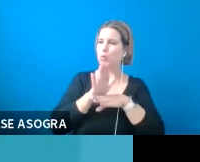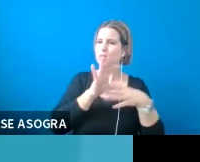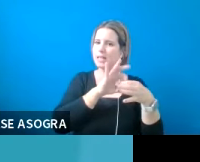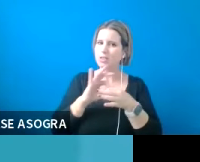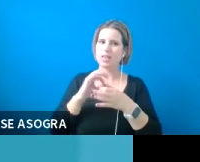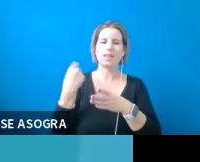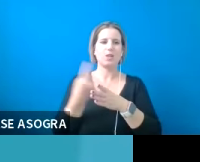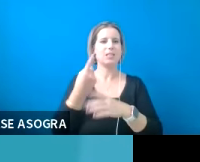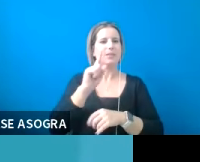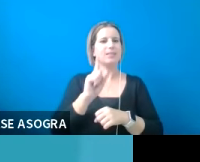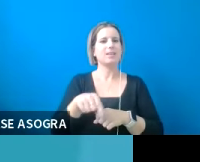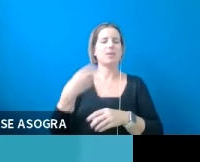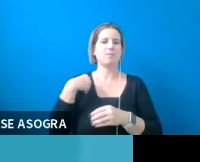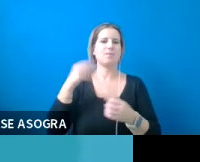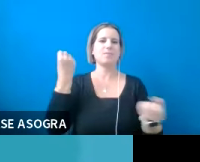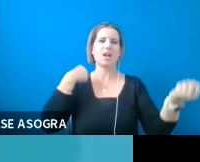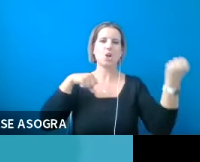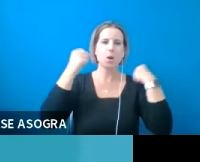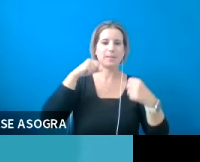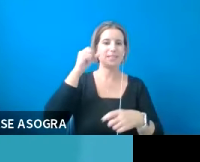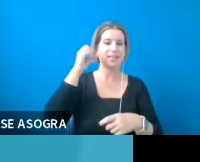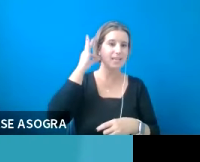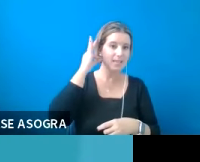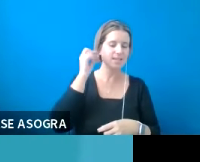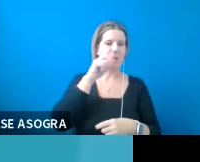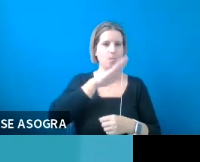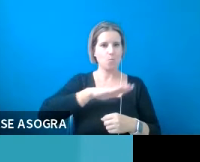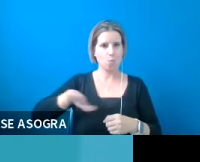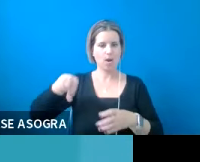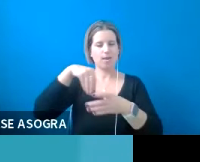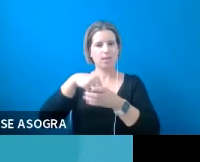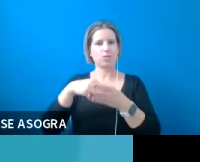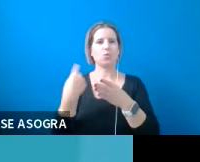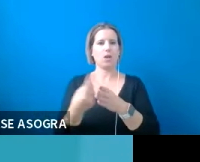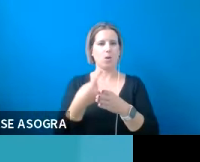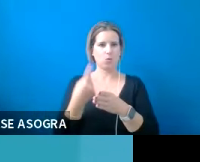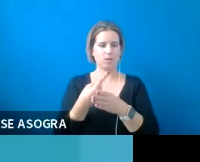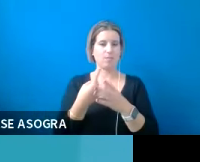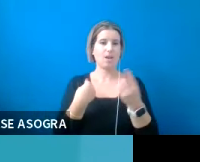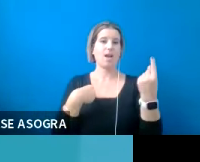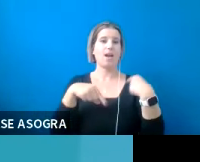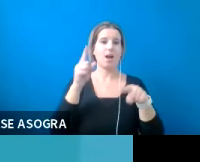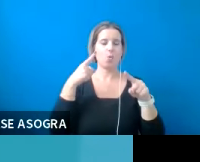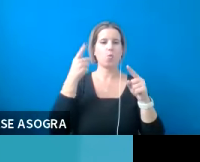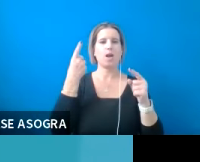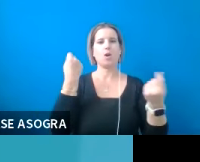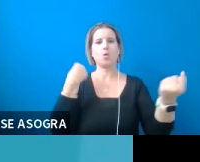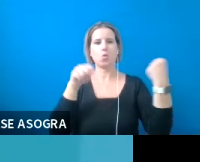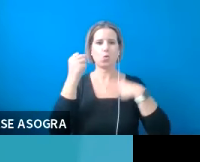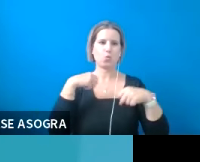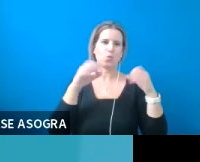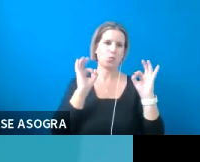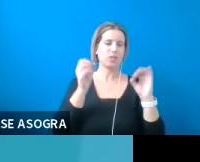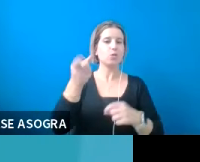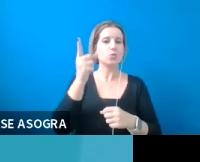también a los propios comportamientos de las niñas y de las mujeres en el espectro a las que algunas de las conductas que son típicamente